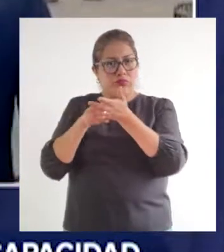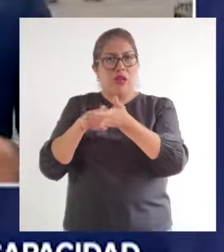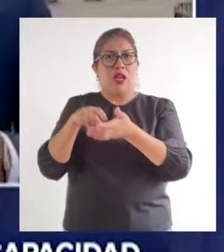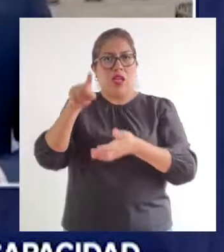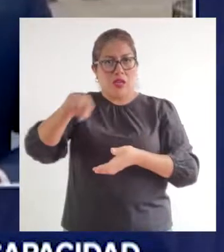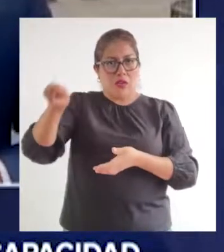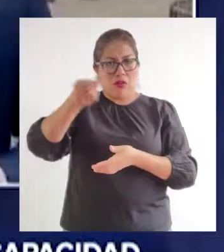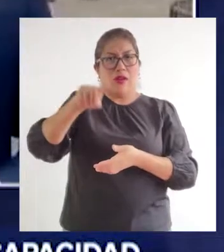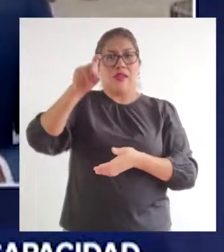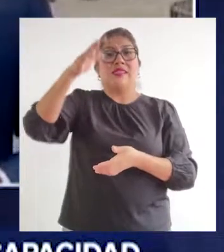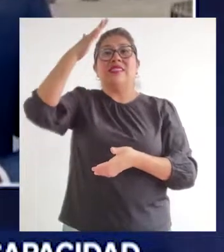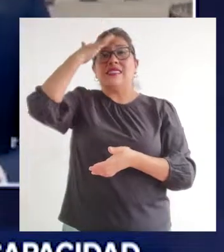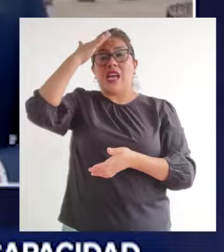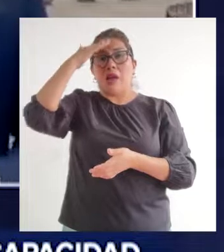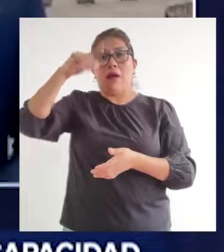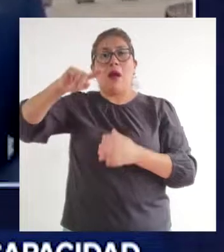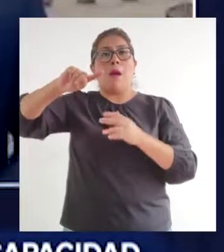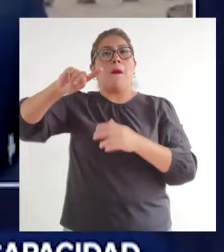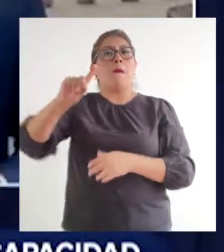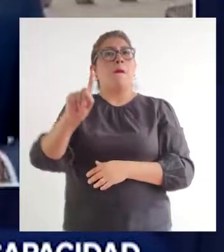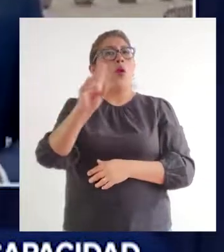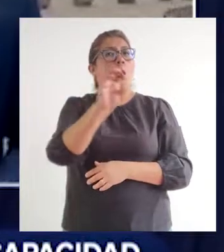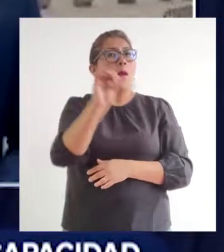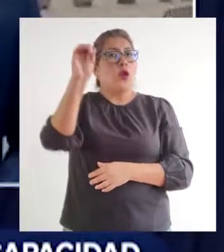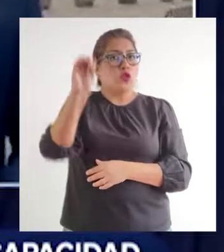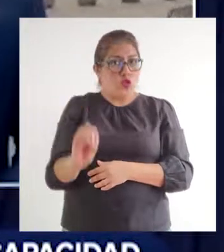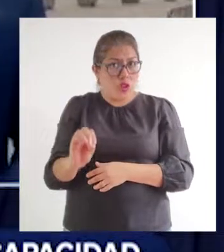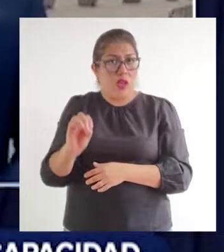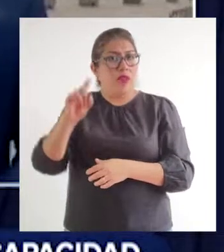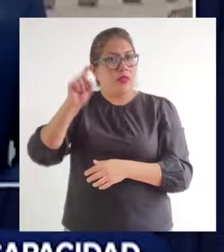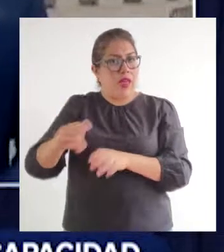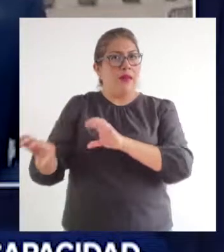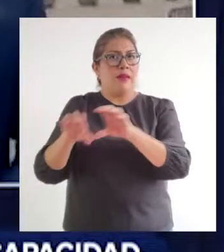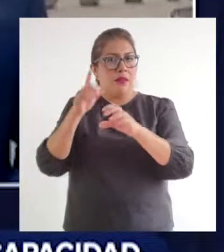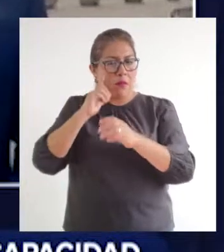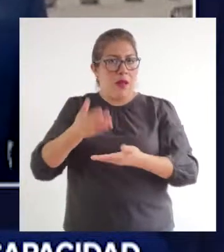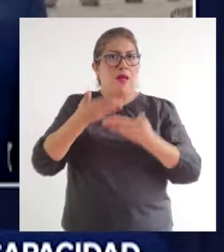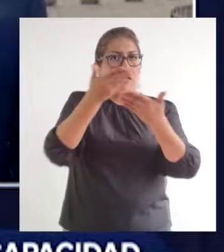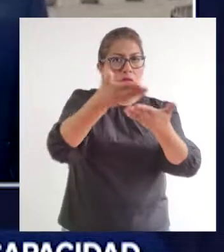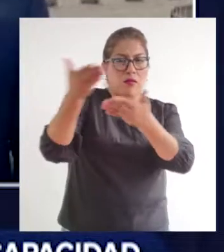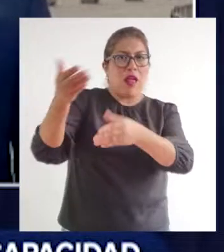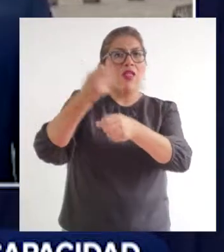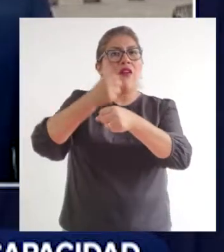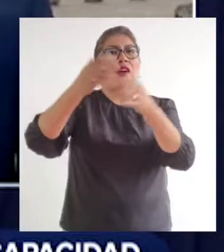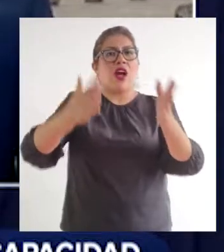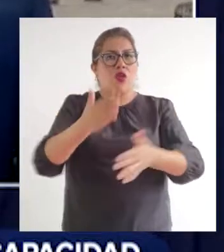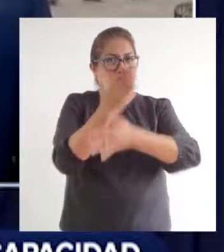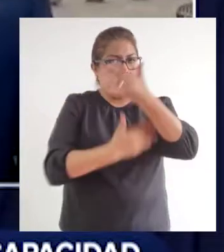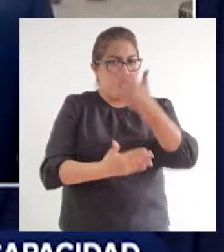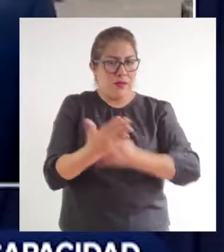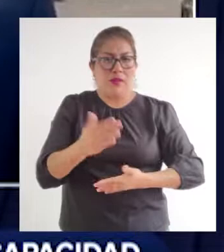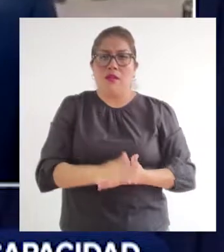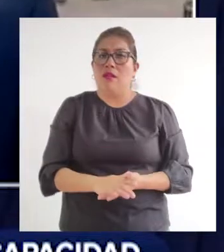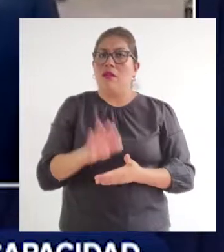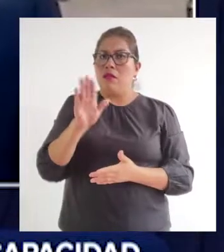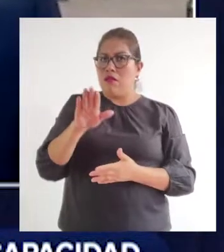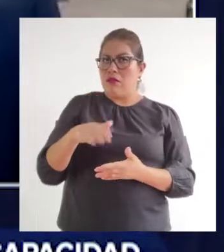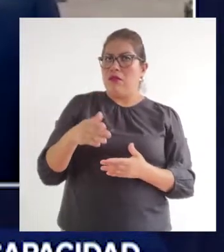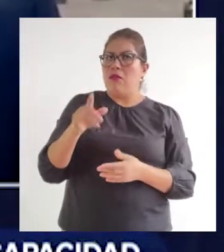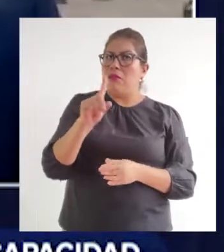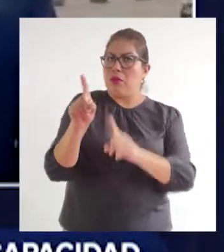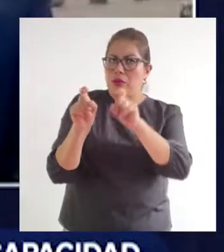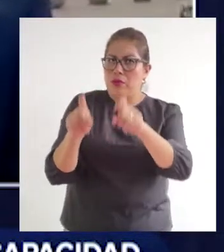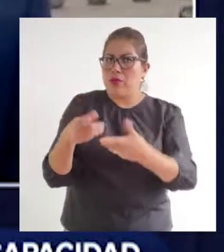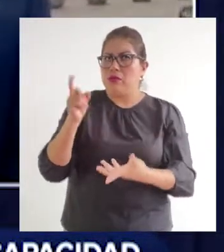la conciencia de la ejecución de sus presupuestos en favor de las personas con discapacidad. Señor Gamarra, ¿se debería obligar de